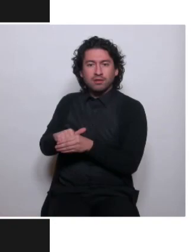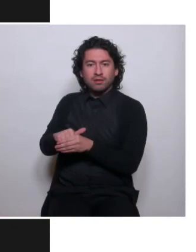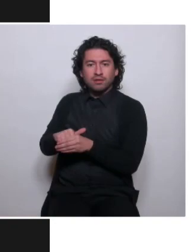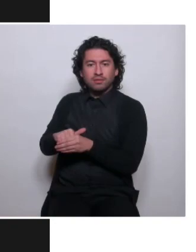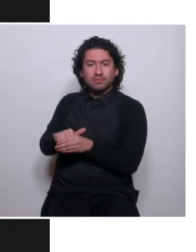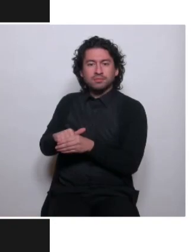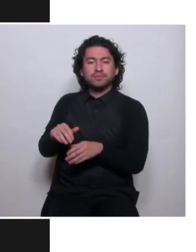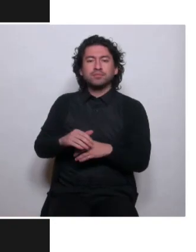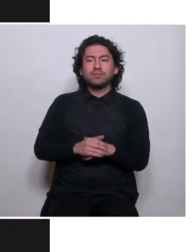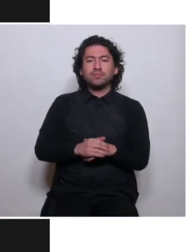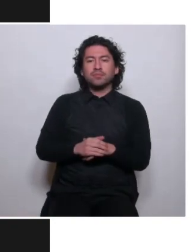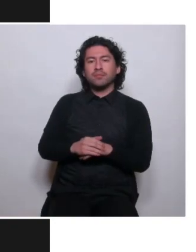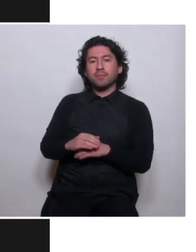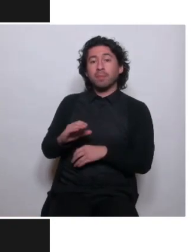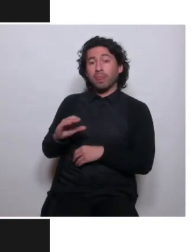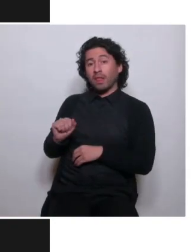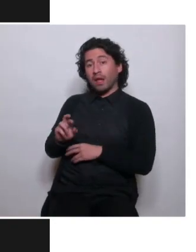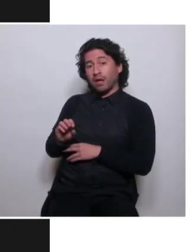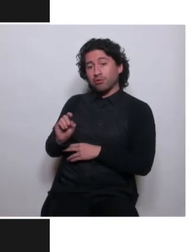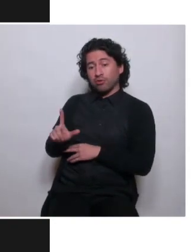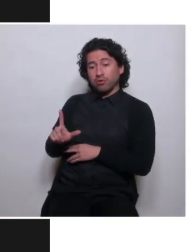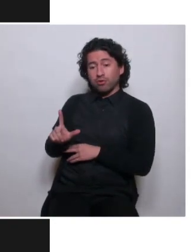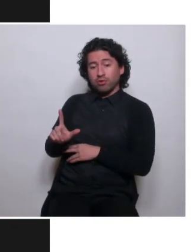Doña Carol Baum, ¿cómo vota?